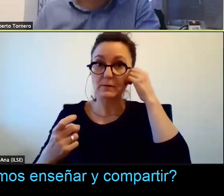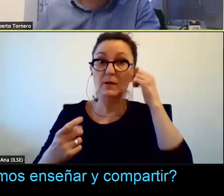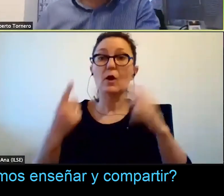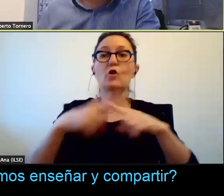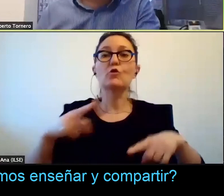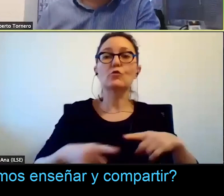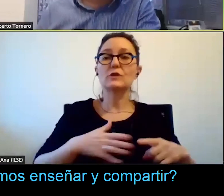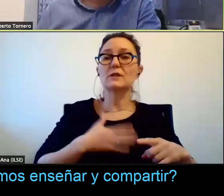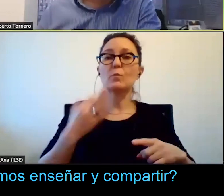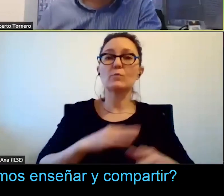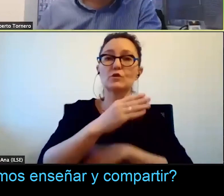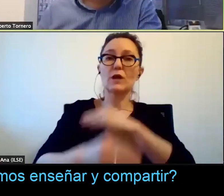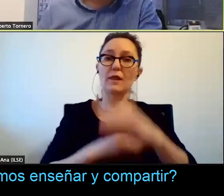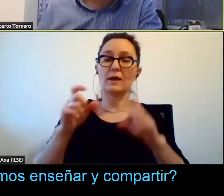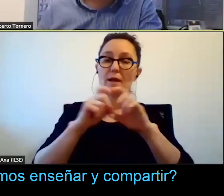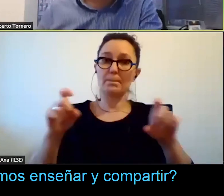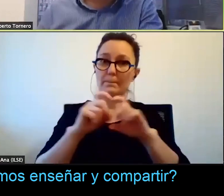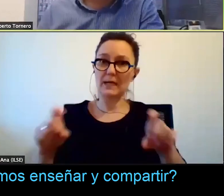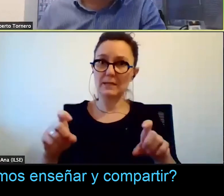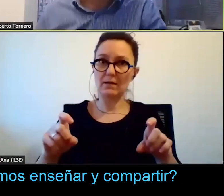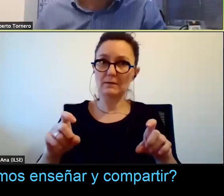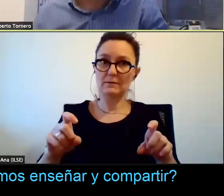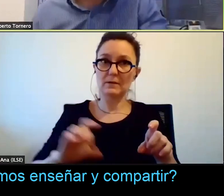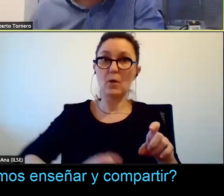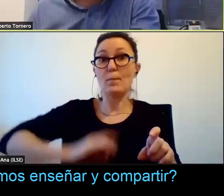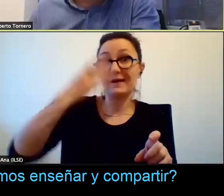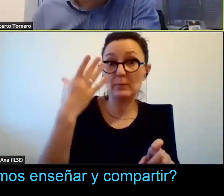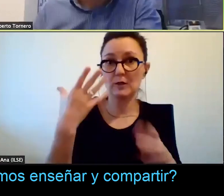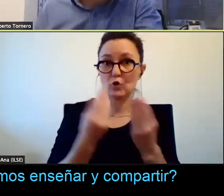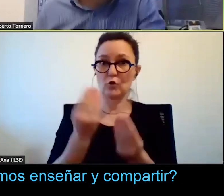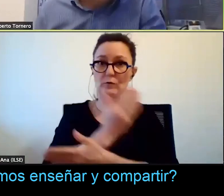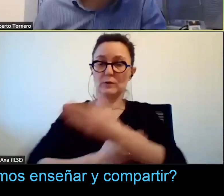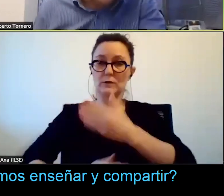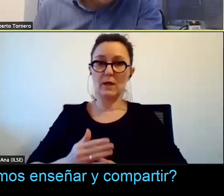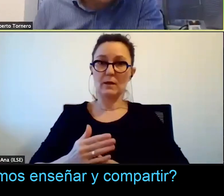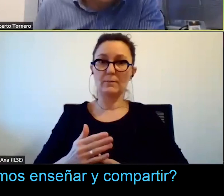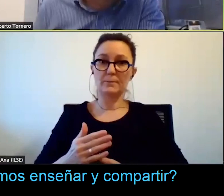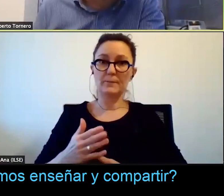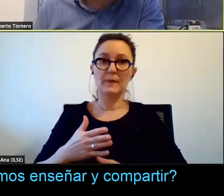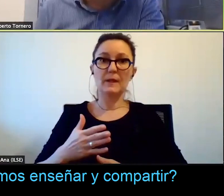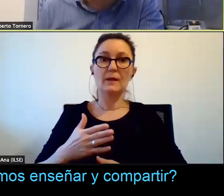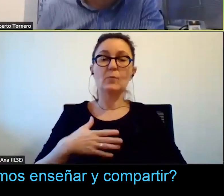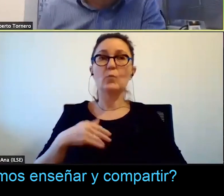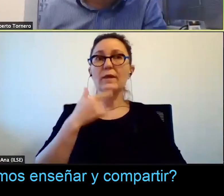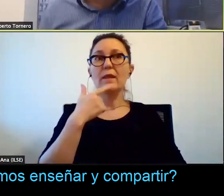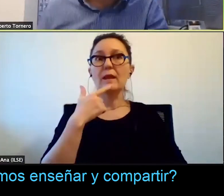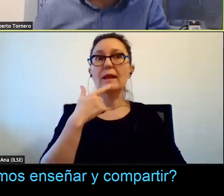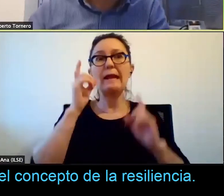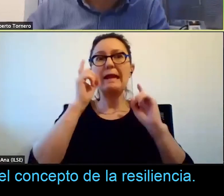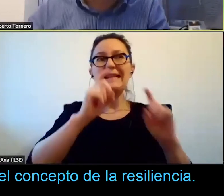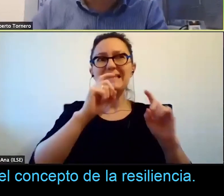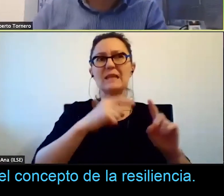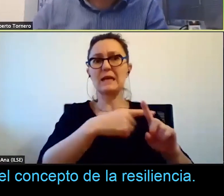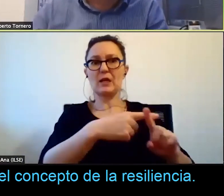también, desde las empresas con emprendimientos con discapacidad, podemos, yo diría, enseñar y compartir? Que es